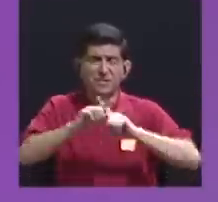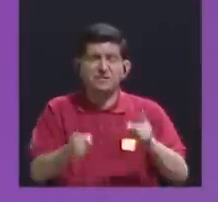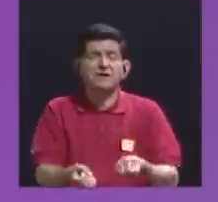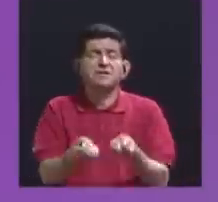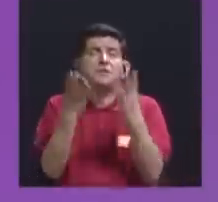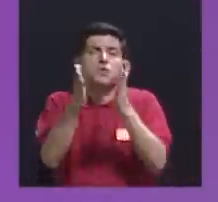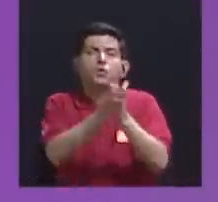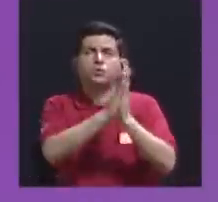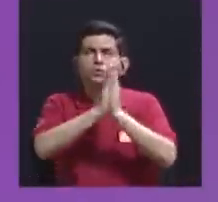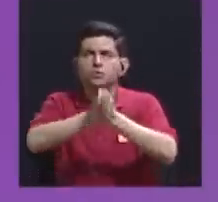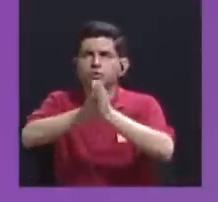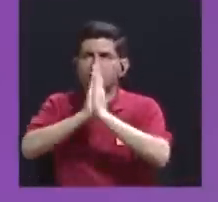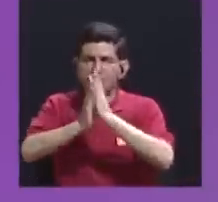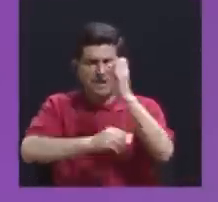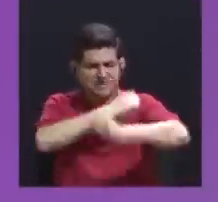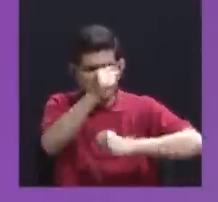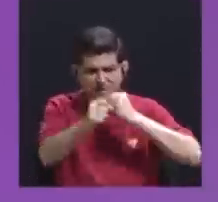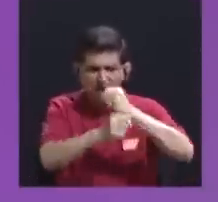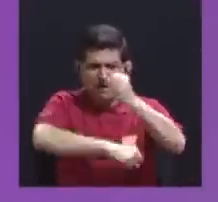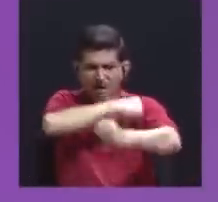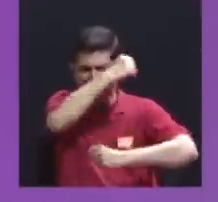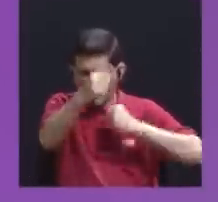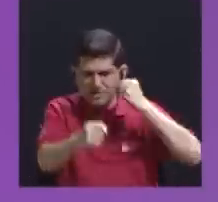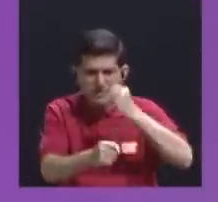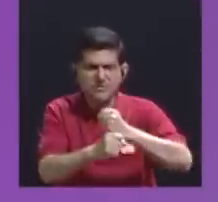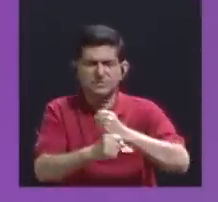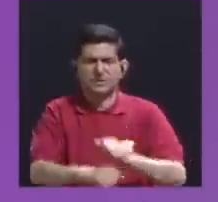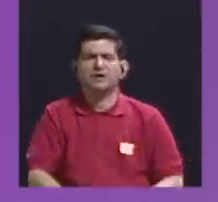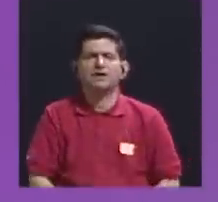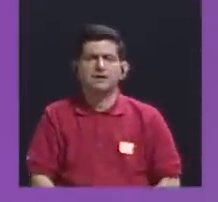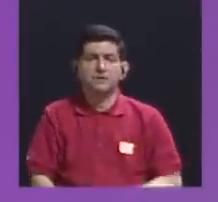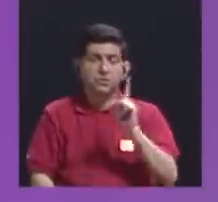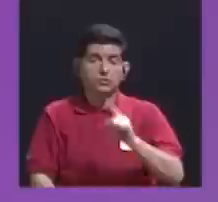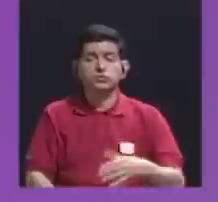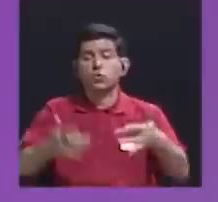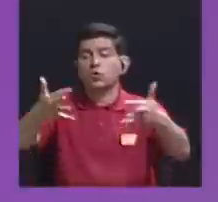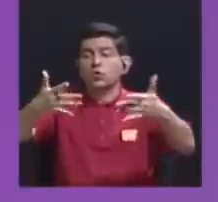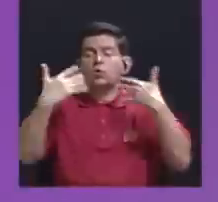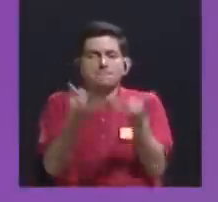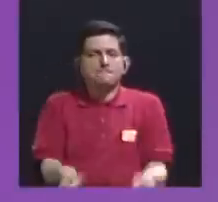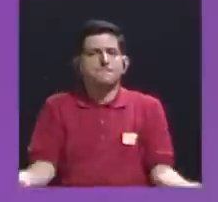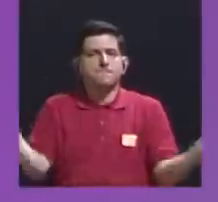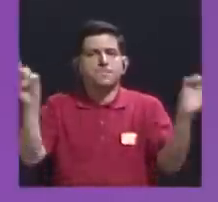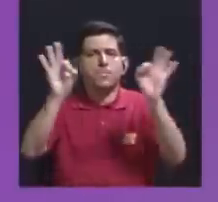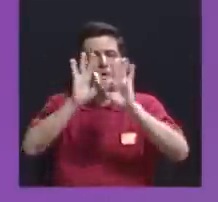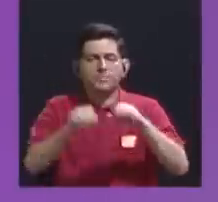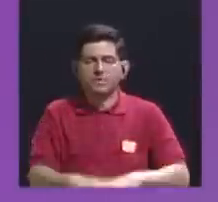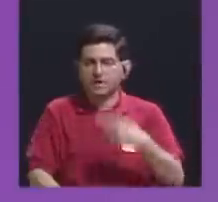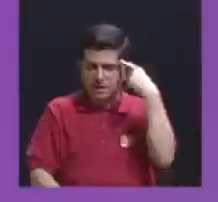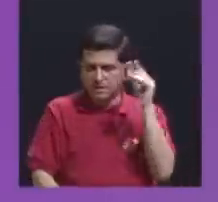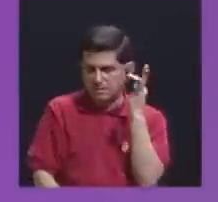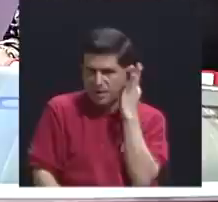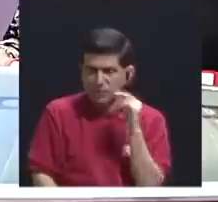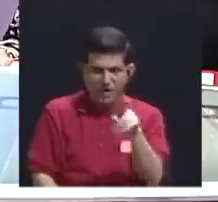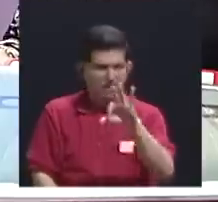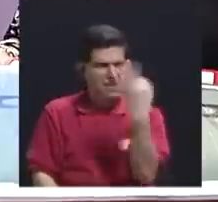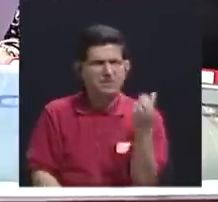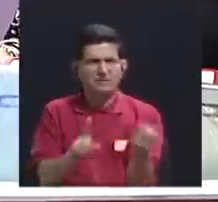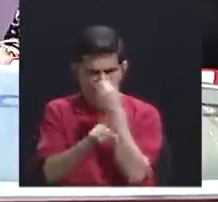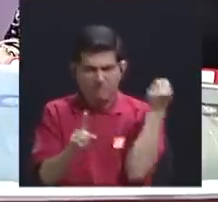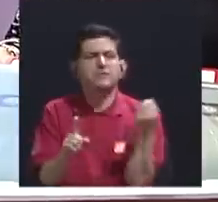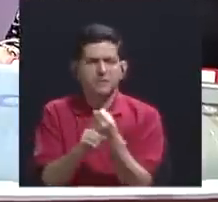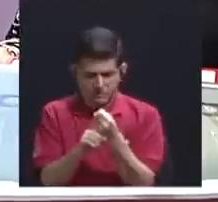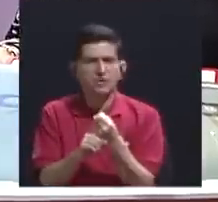de emociones o por años este un expediente tan importante para las mujeres eso fue una forma de violencia